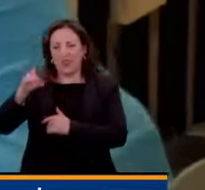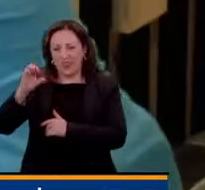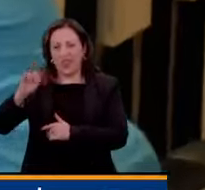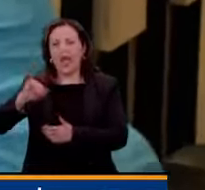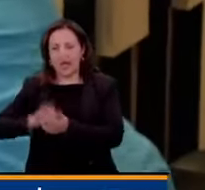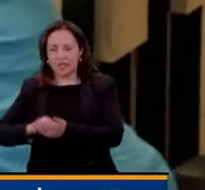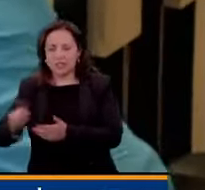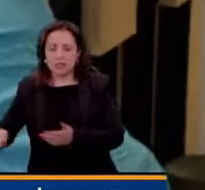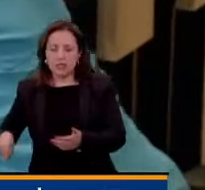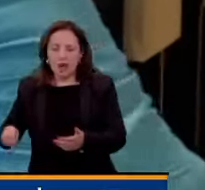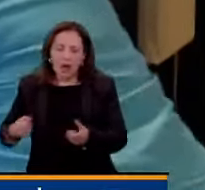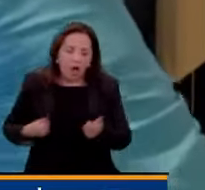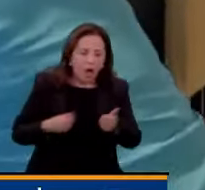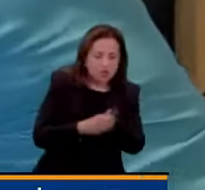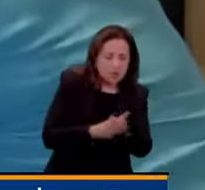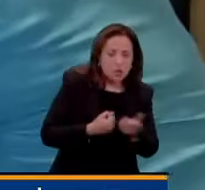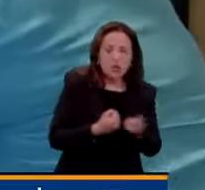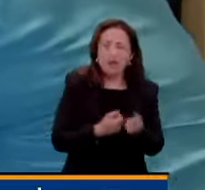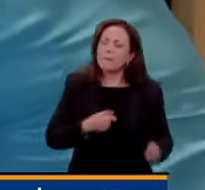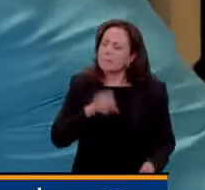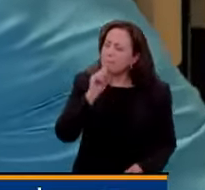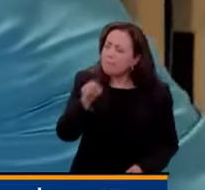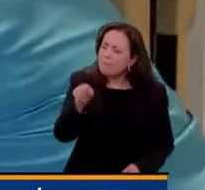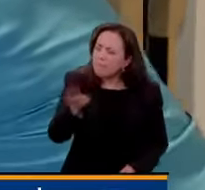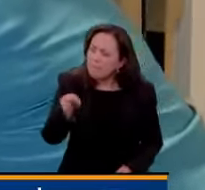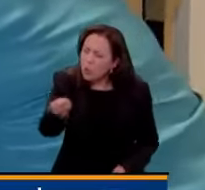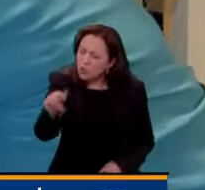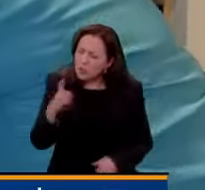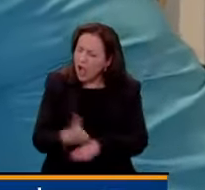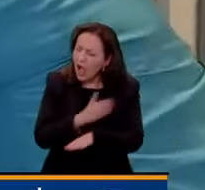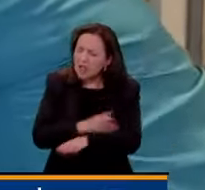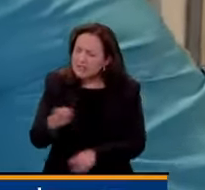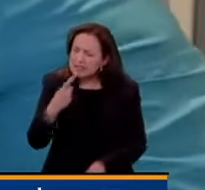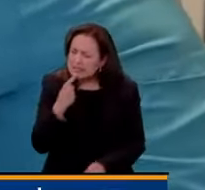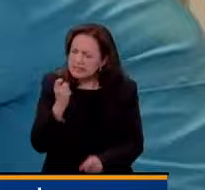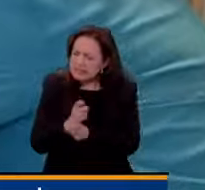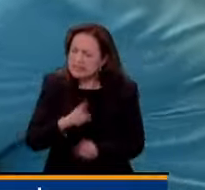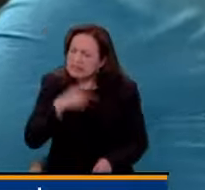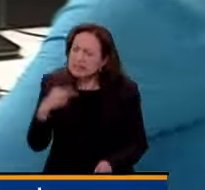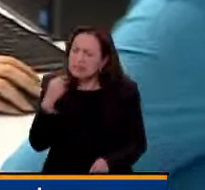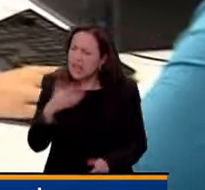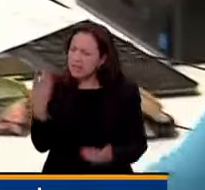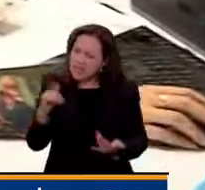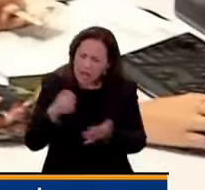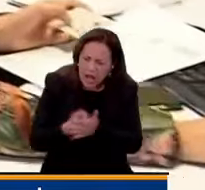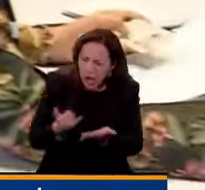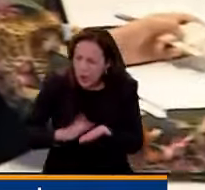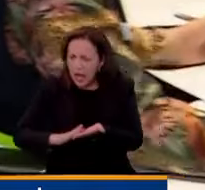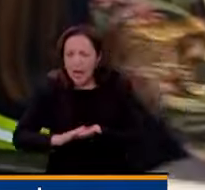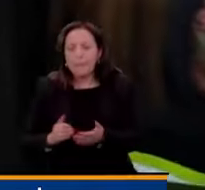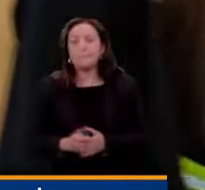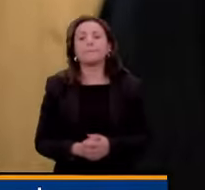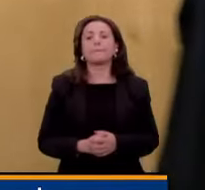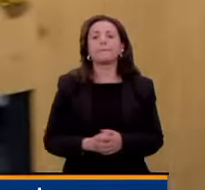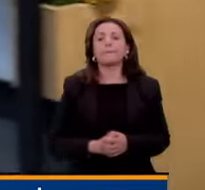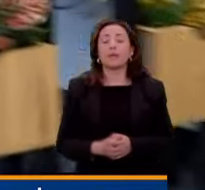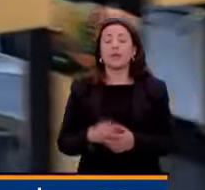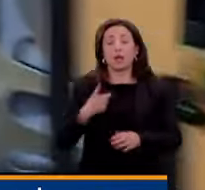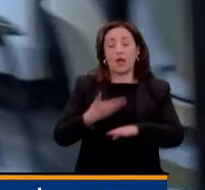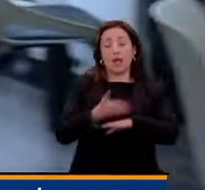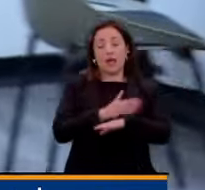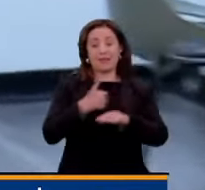usuario, don Germán, ¿usted qué dificultad tuvo y está tratando de solucionarla? Pues cuando consulté en la